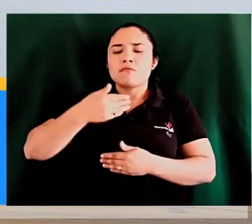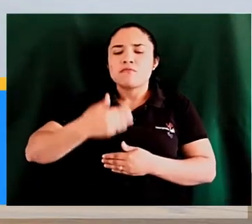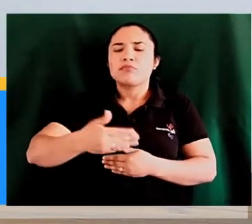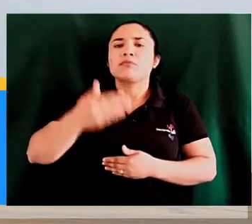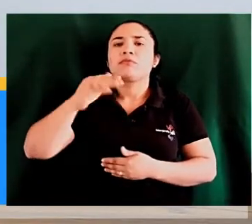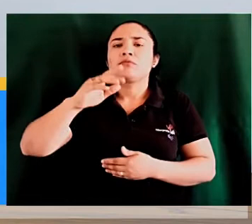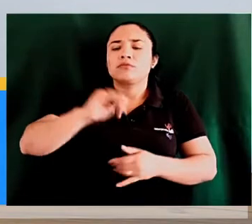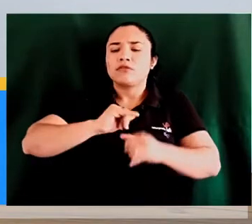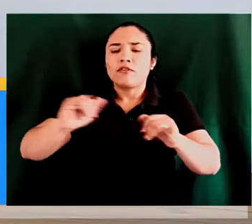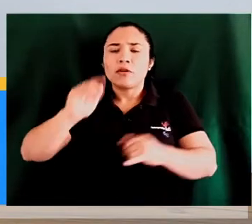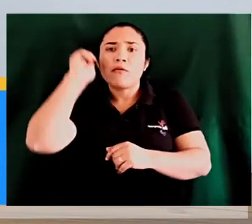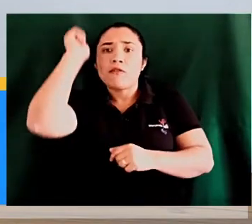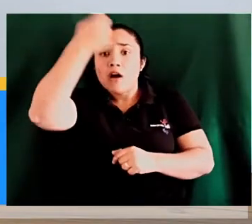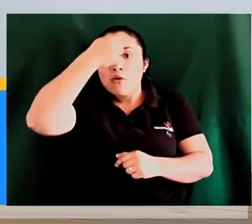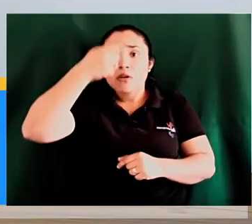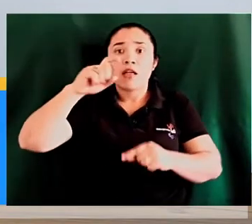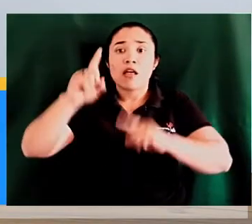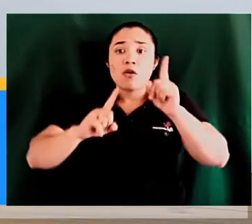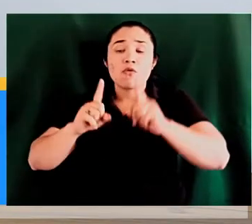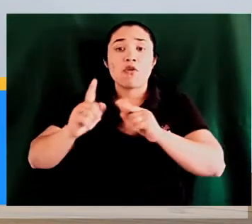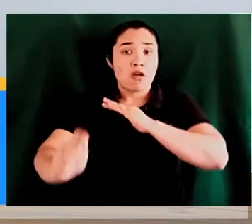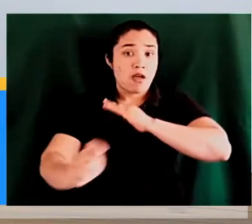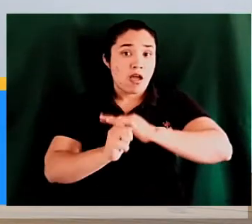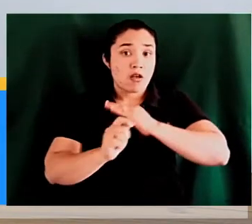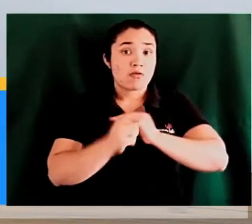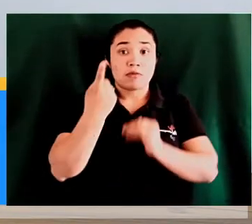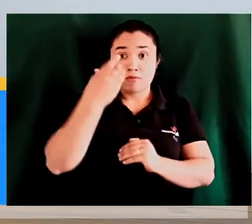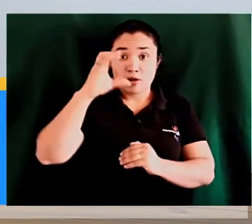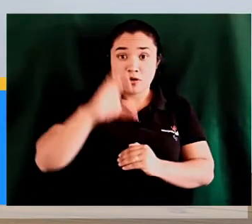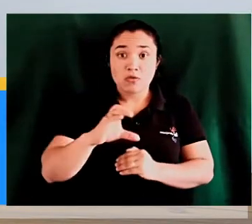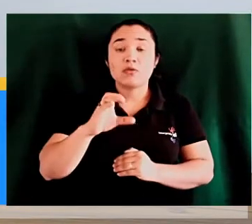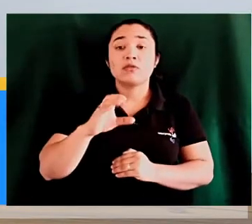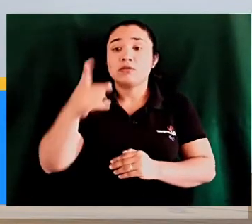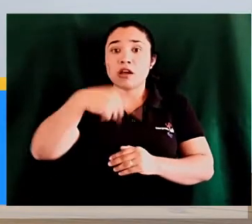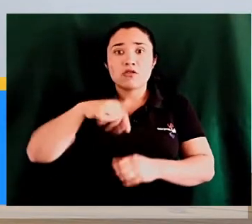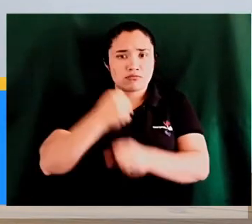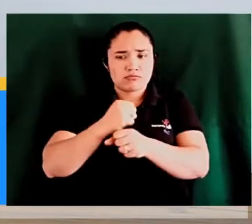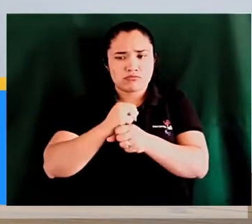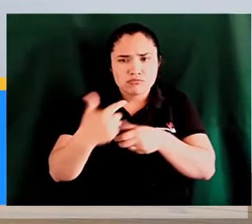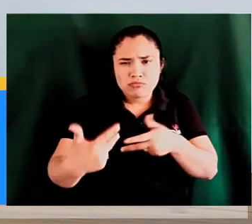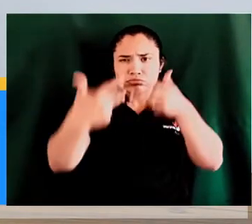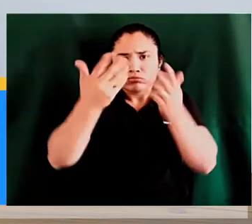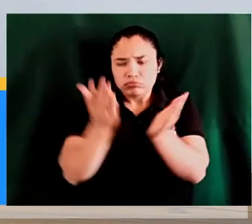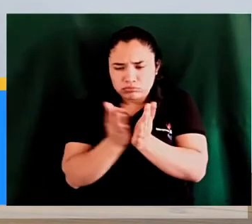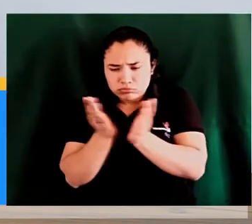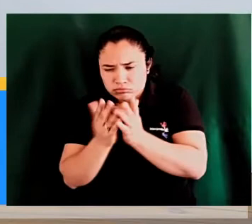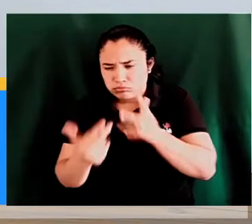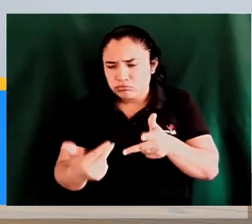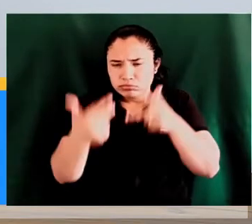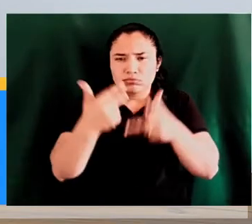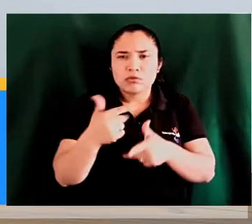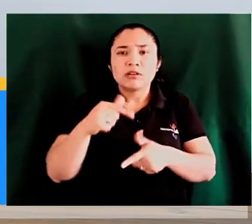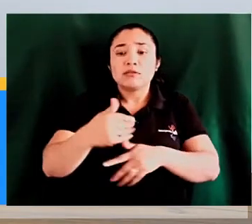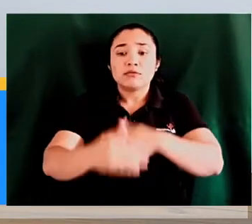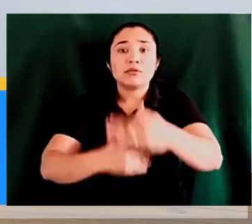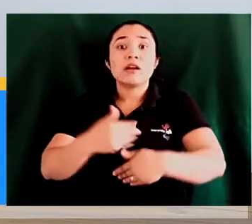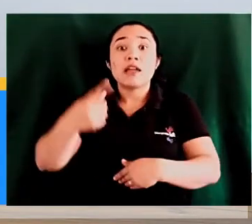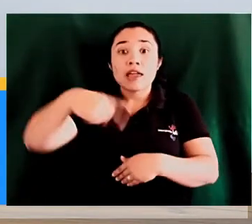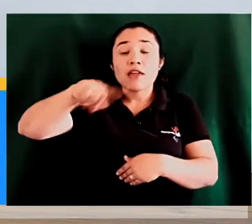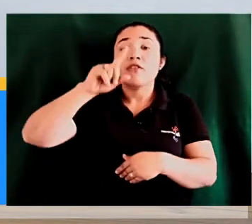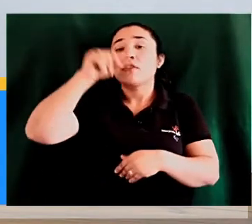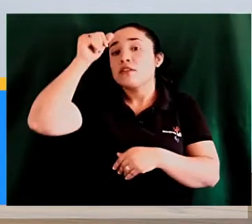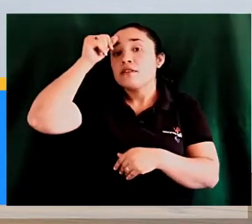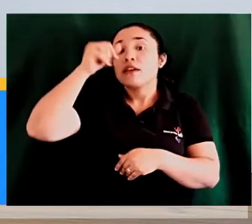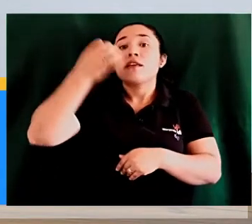despedir este año el juramento de la ciudadanía universitaria donde los alumnos del primer curso de manera virtual en este año van a